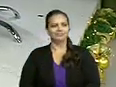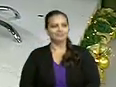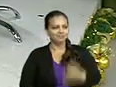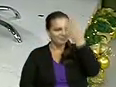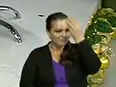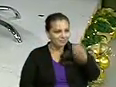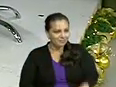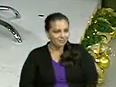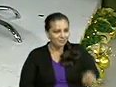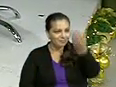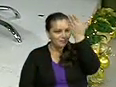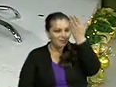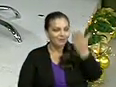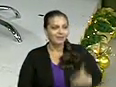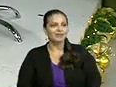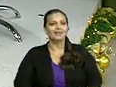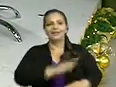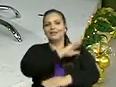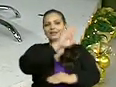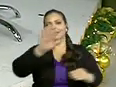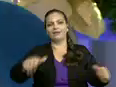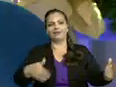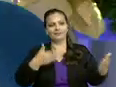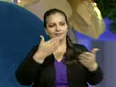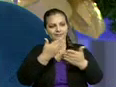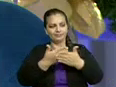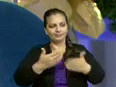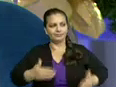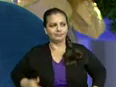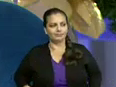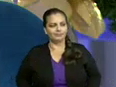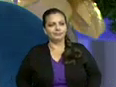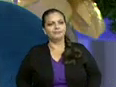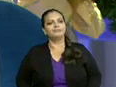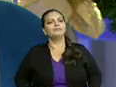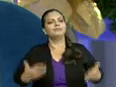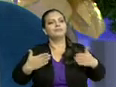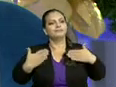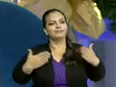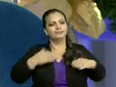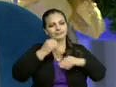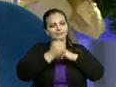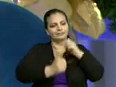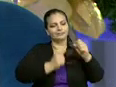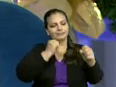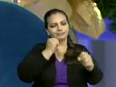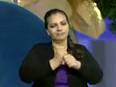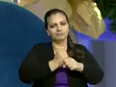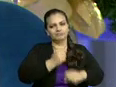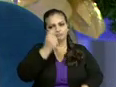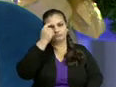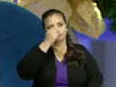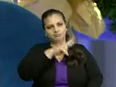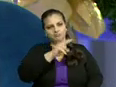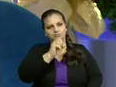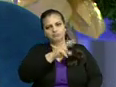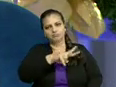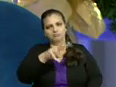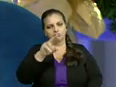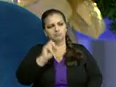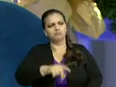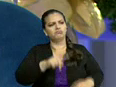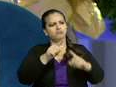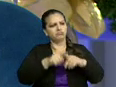buenos días, un saludo para todos los ecuatorianos, deseándoles un feliz año. Que sea un año lleno de